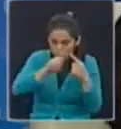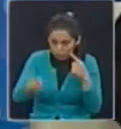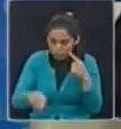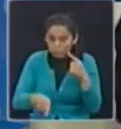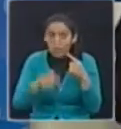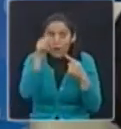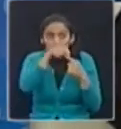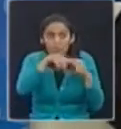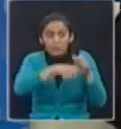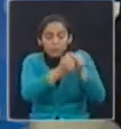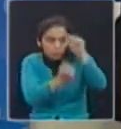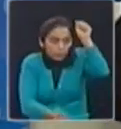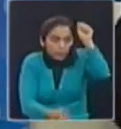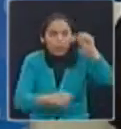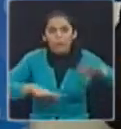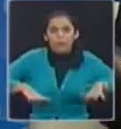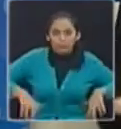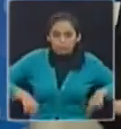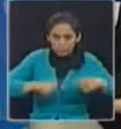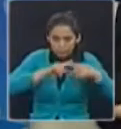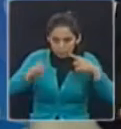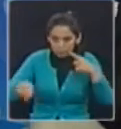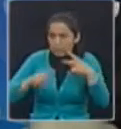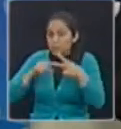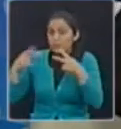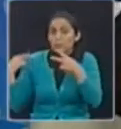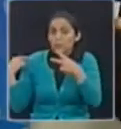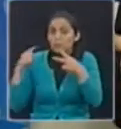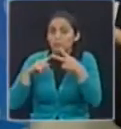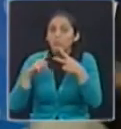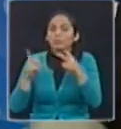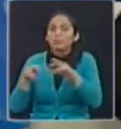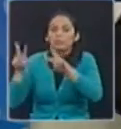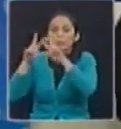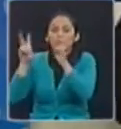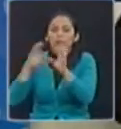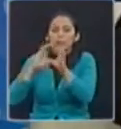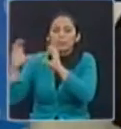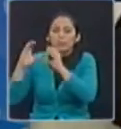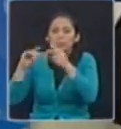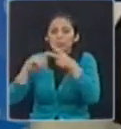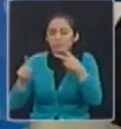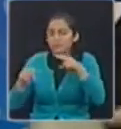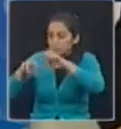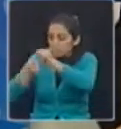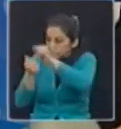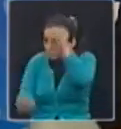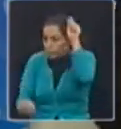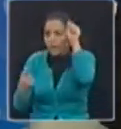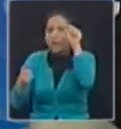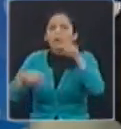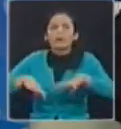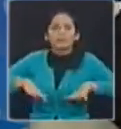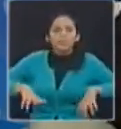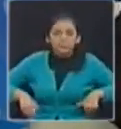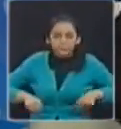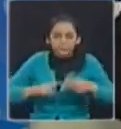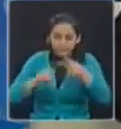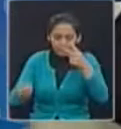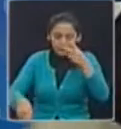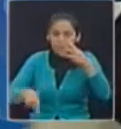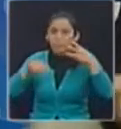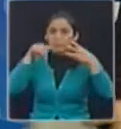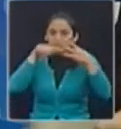en el petróleo? Sí. ¿Se le encarga telecomunicaciones? ¿Existieron casos de corrupción en telecomunicaciones? Sí. ¿Se le encarga